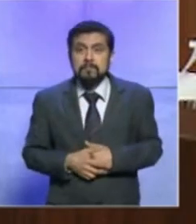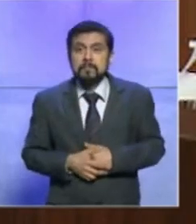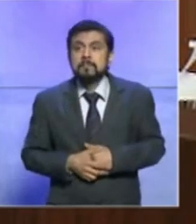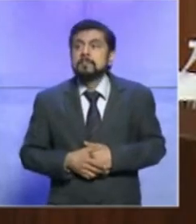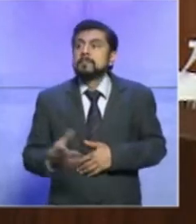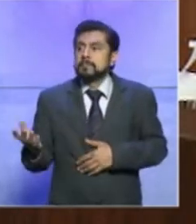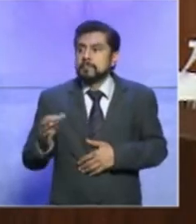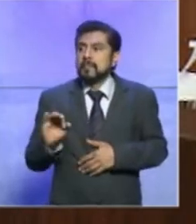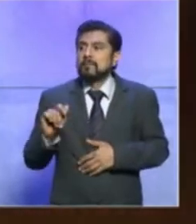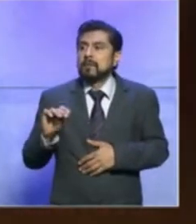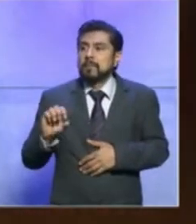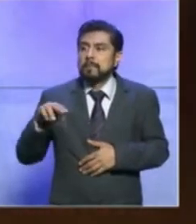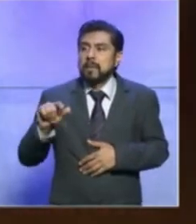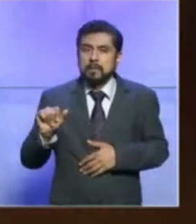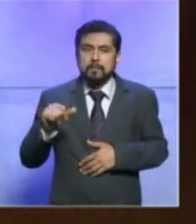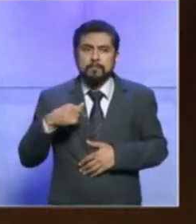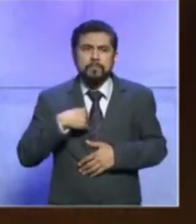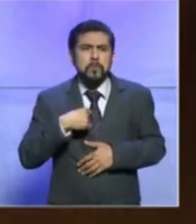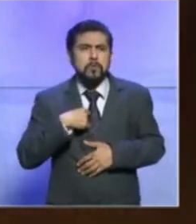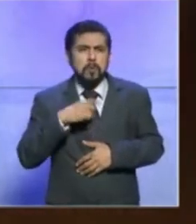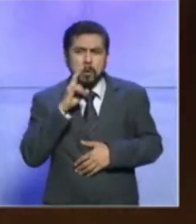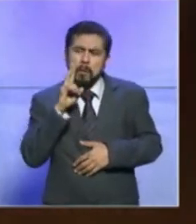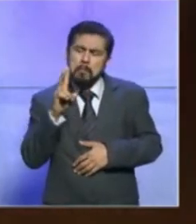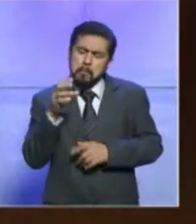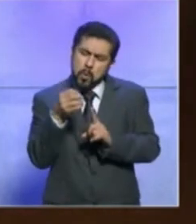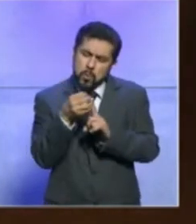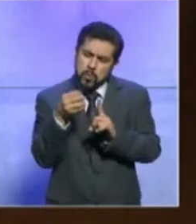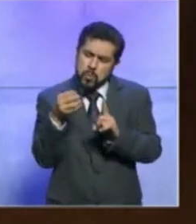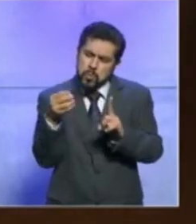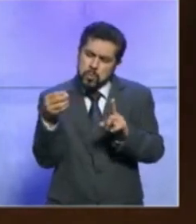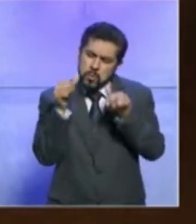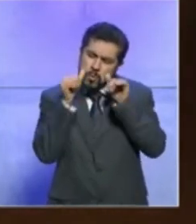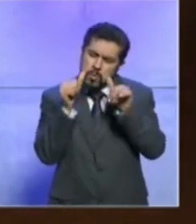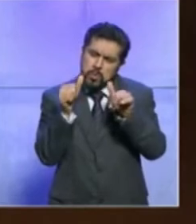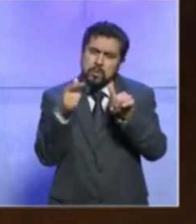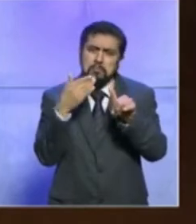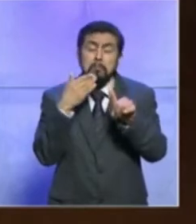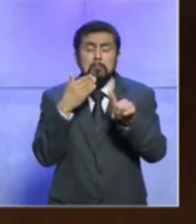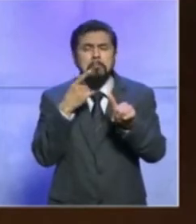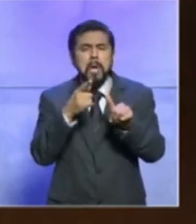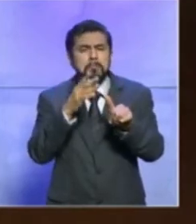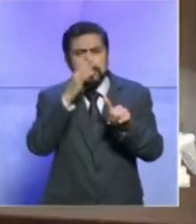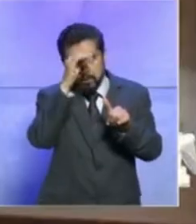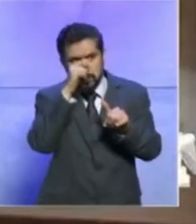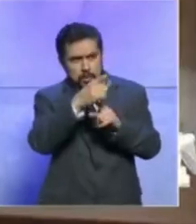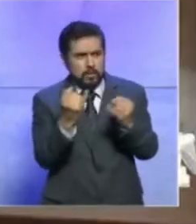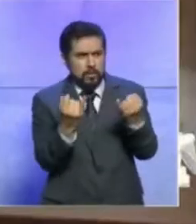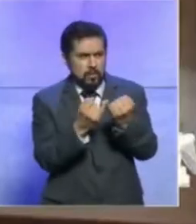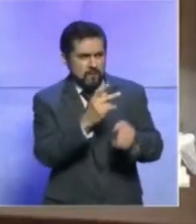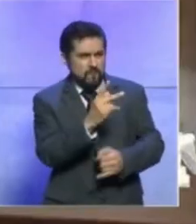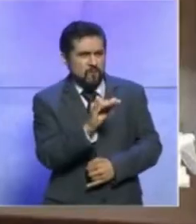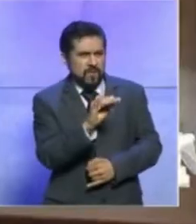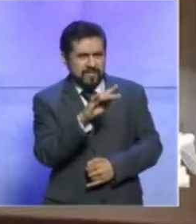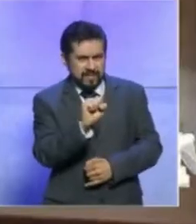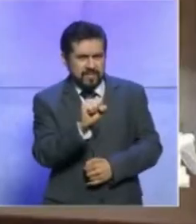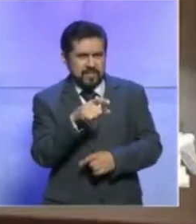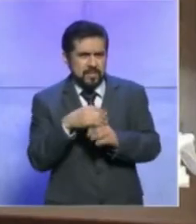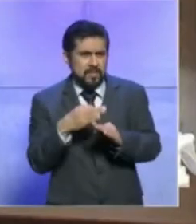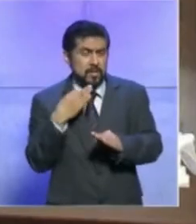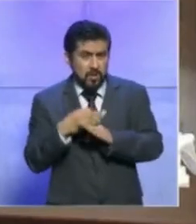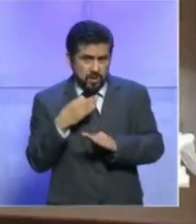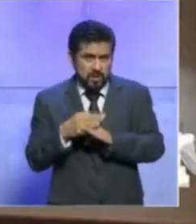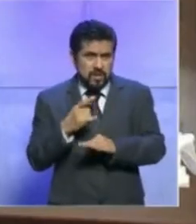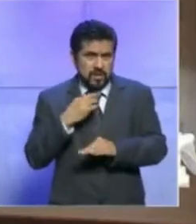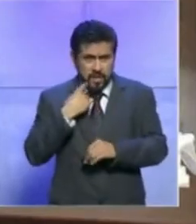Gracias, Presidenta. Yo coincidiría con su punto de vista, junto con lo dicho por el magistrado Fuentes, coincidiría que se mantenga la